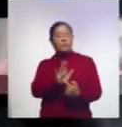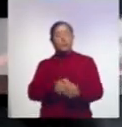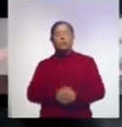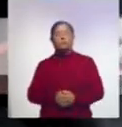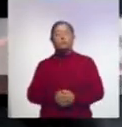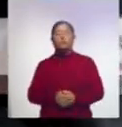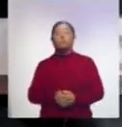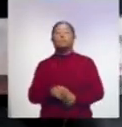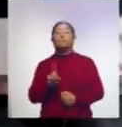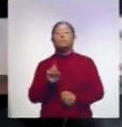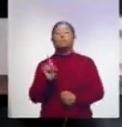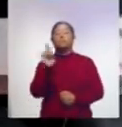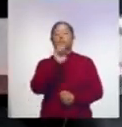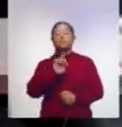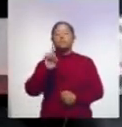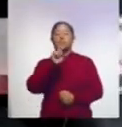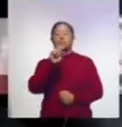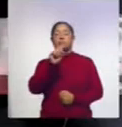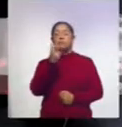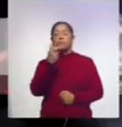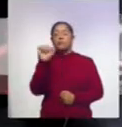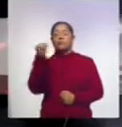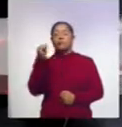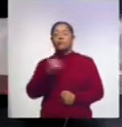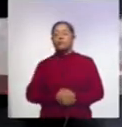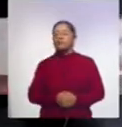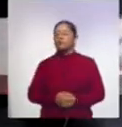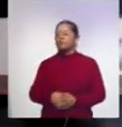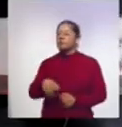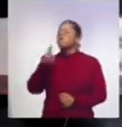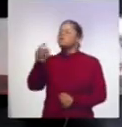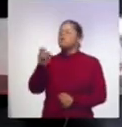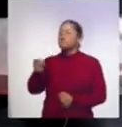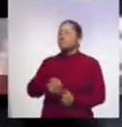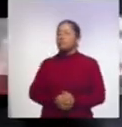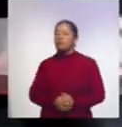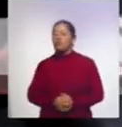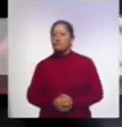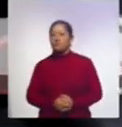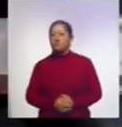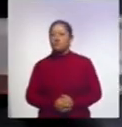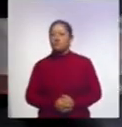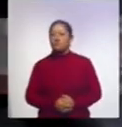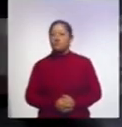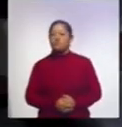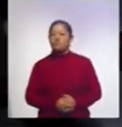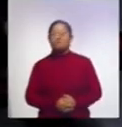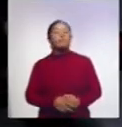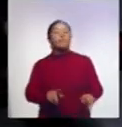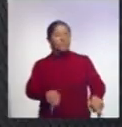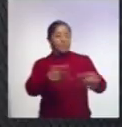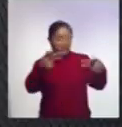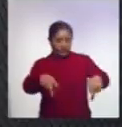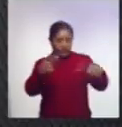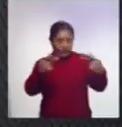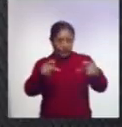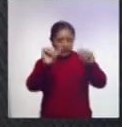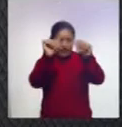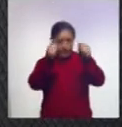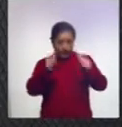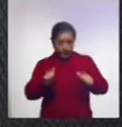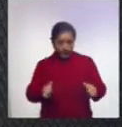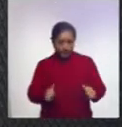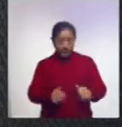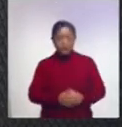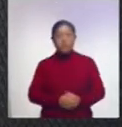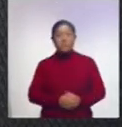domingo 22 de septiembre. ¿En qué consiste? Consiste en la venta de productos artesanales y